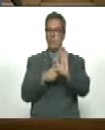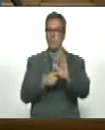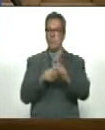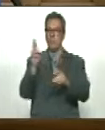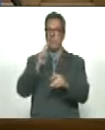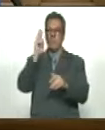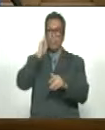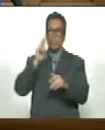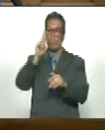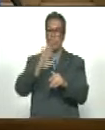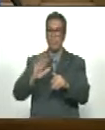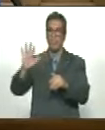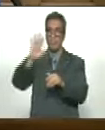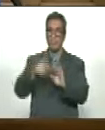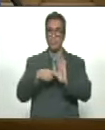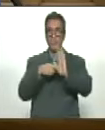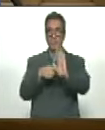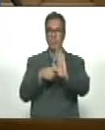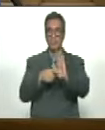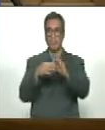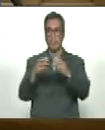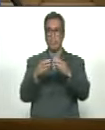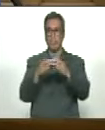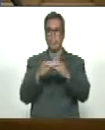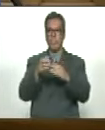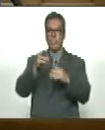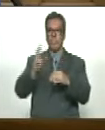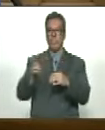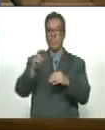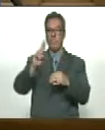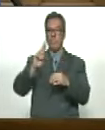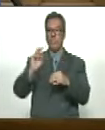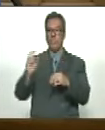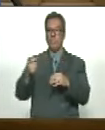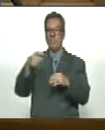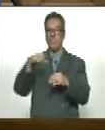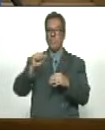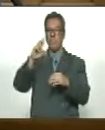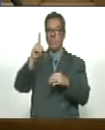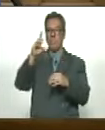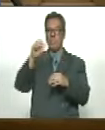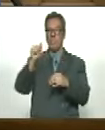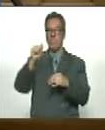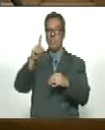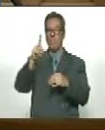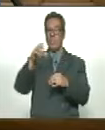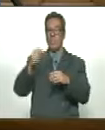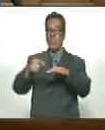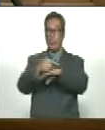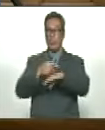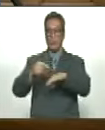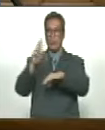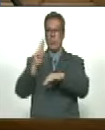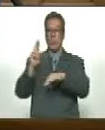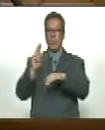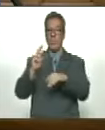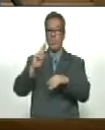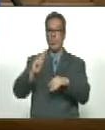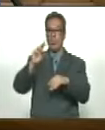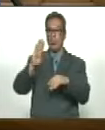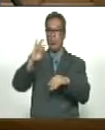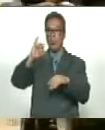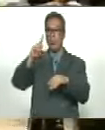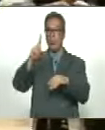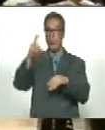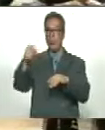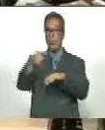la República Bolivariana de Venezuela ante la República de Uganda, concurrente ante el gobierno de la República de Burundi y